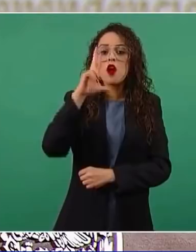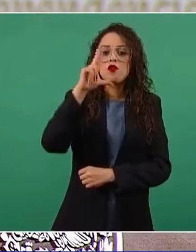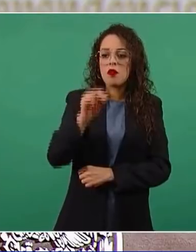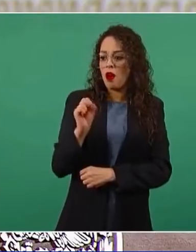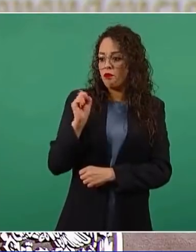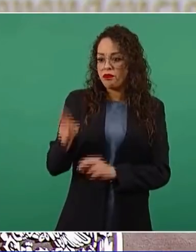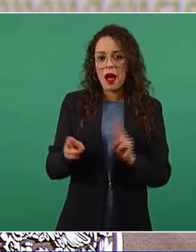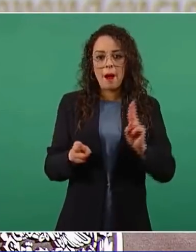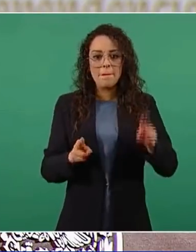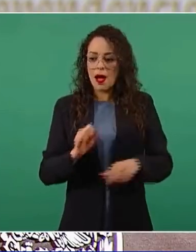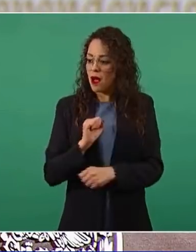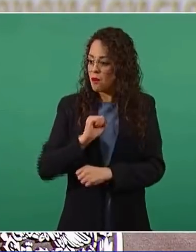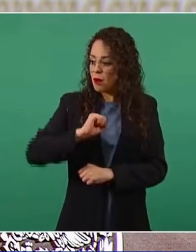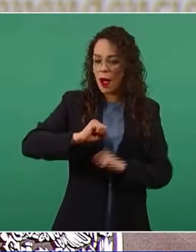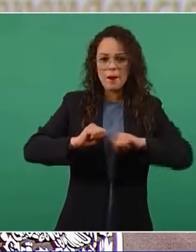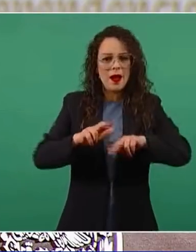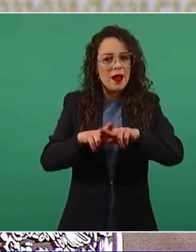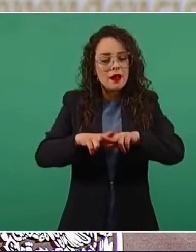medio